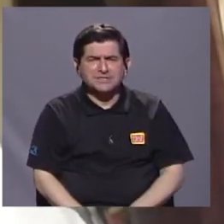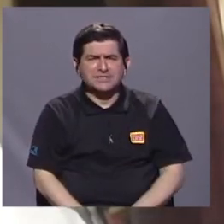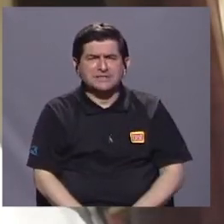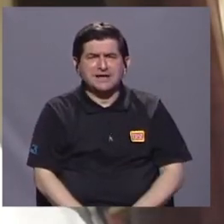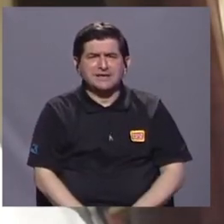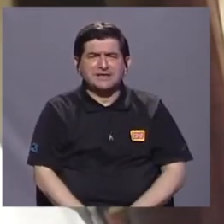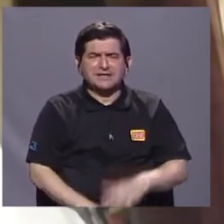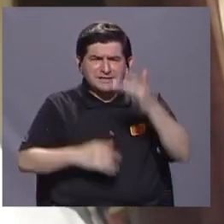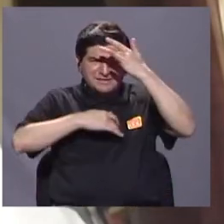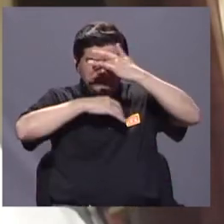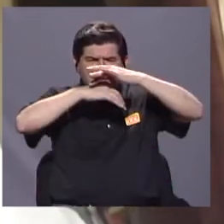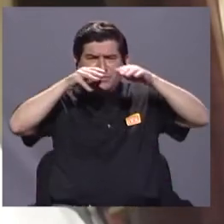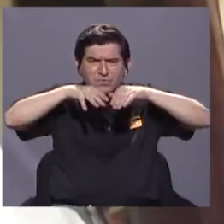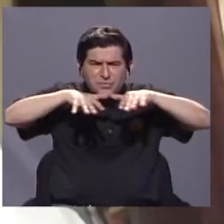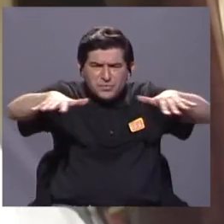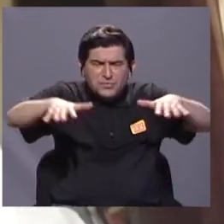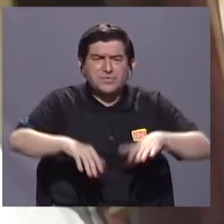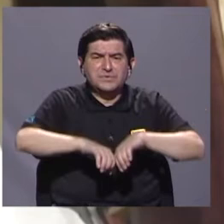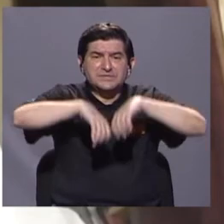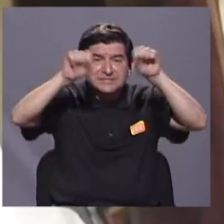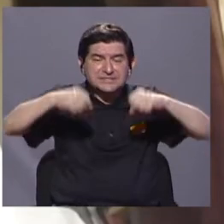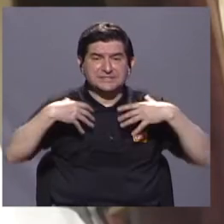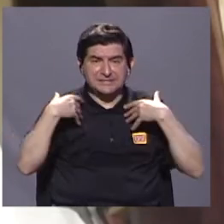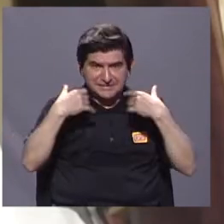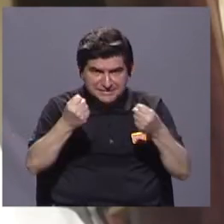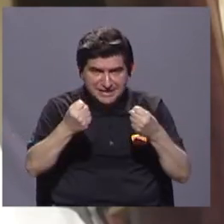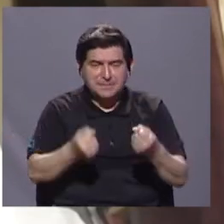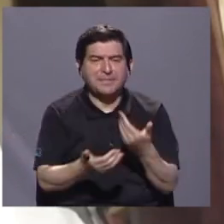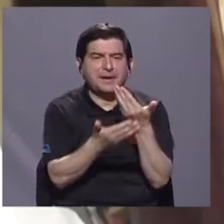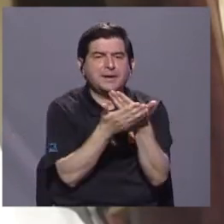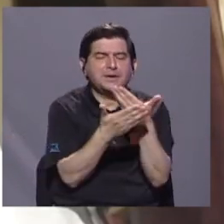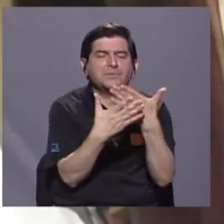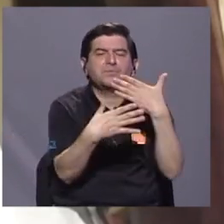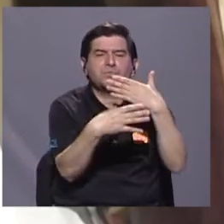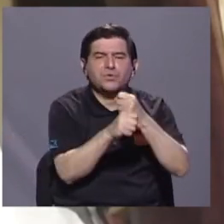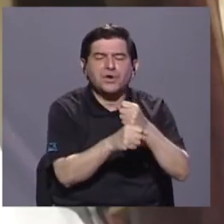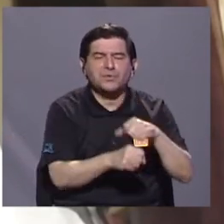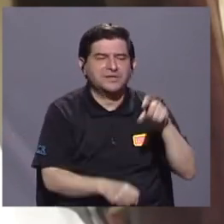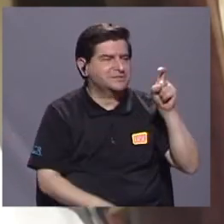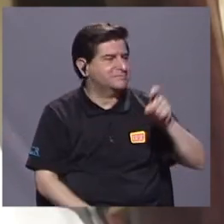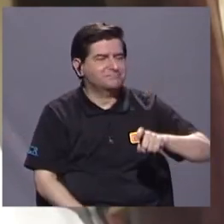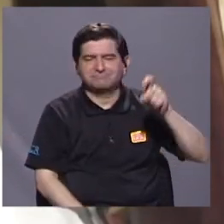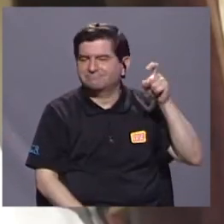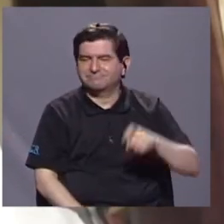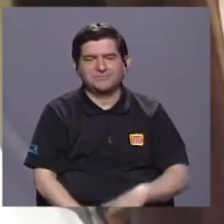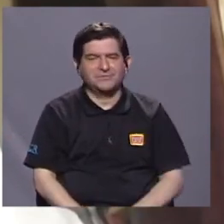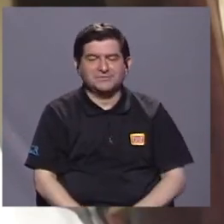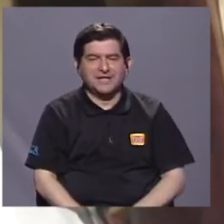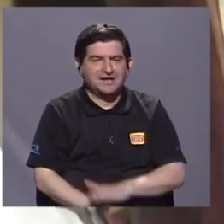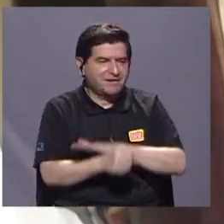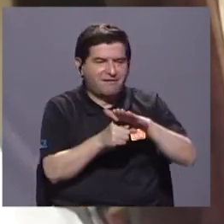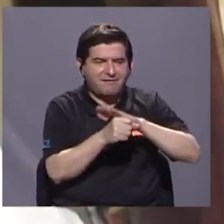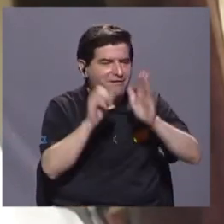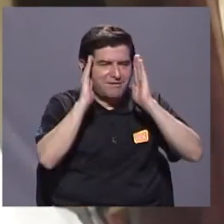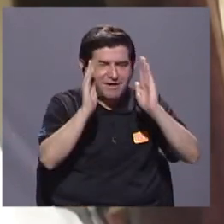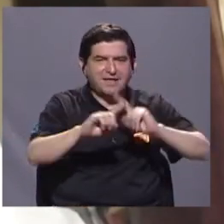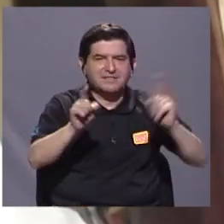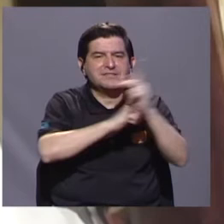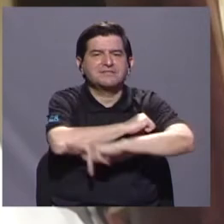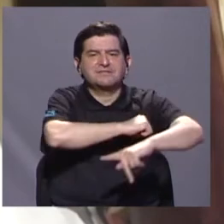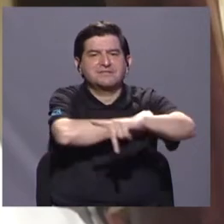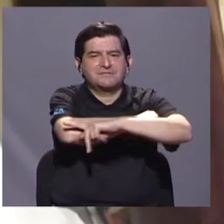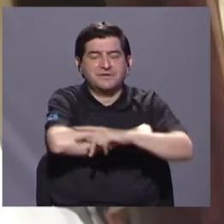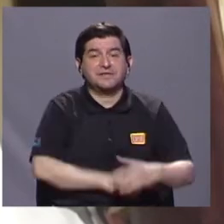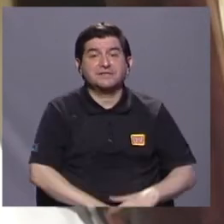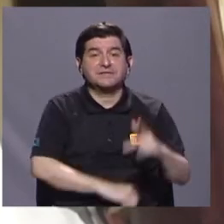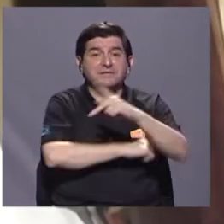pensar que los sistemas de salud y las pruebas que se están realizando no necesariamente van a dar abasto en algunos países.